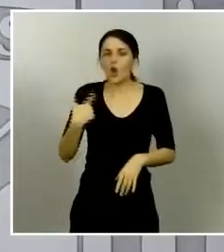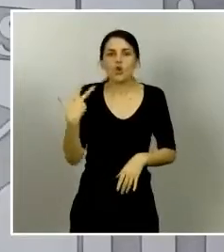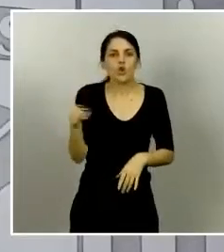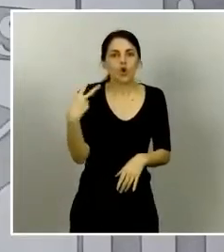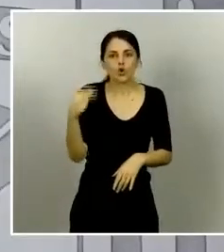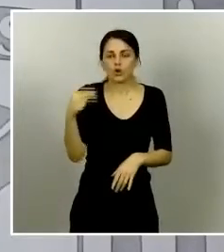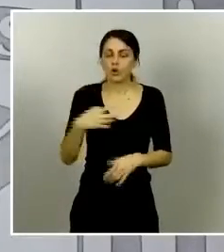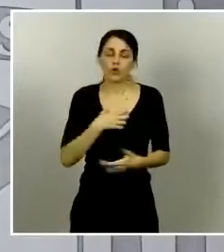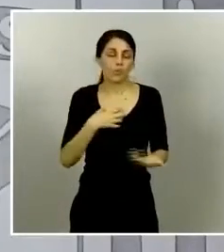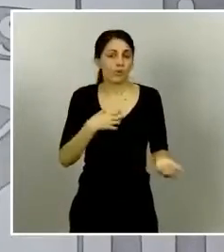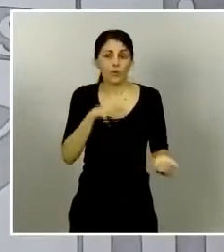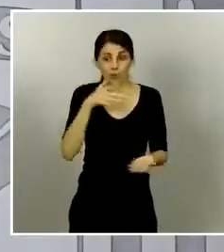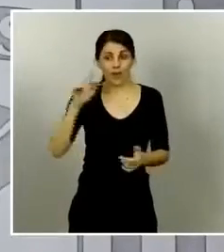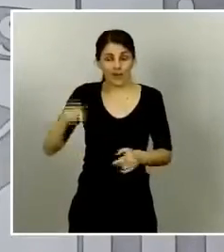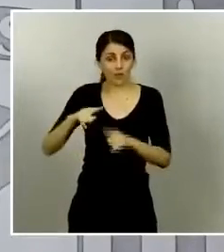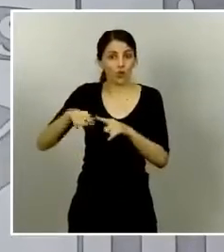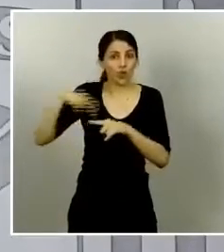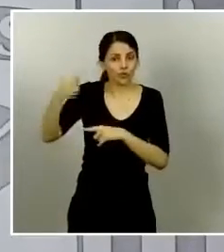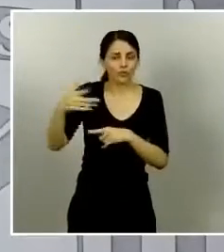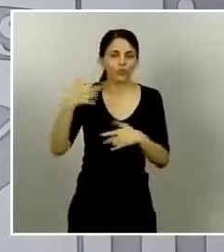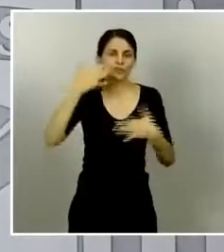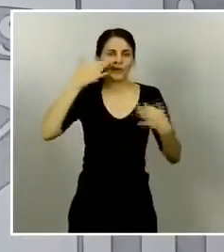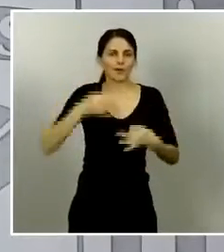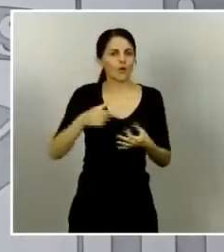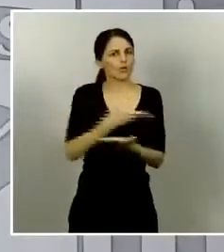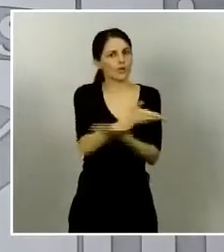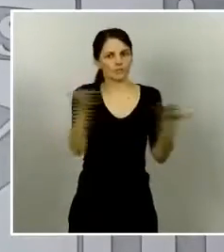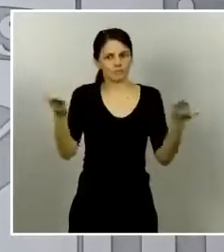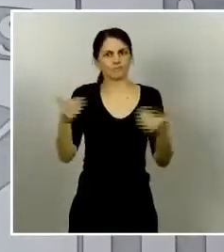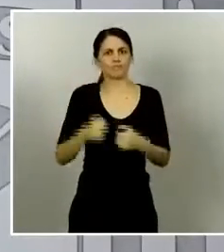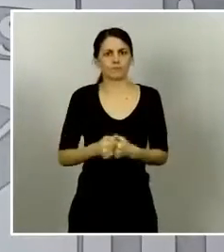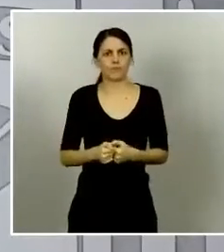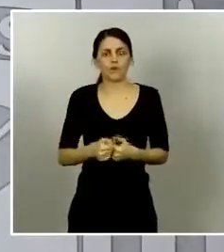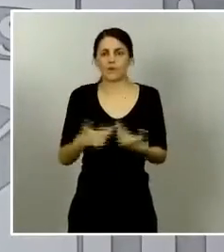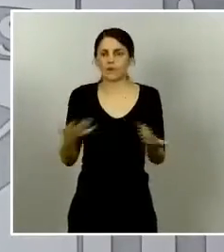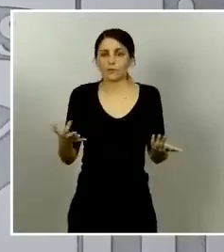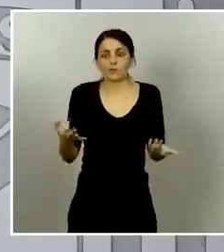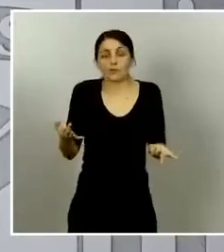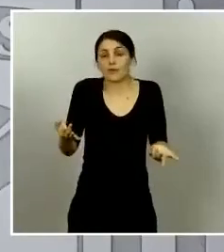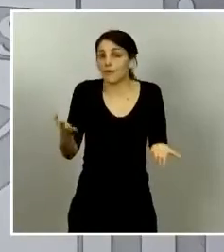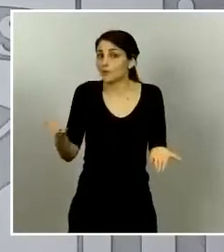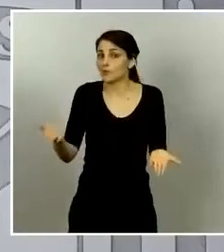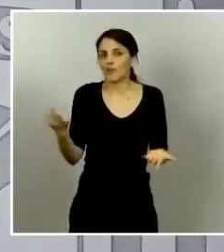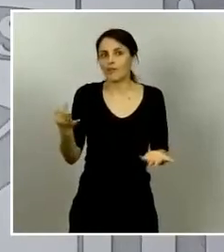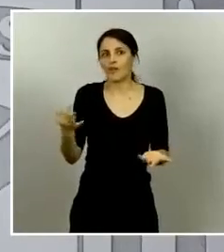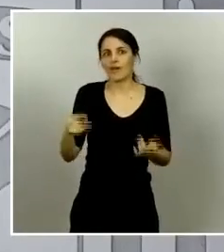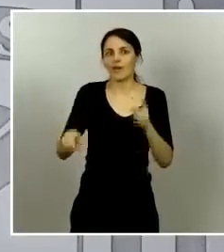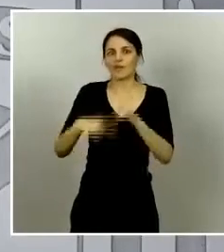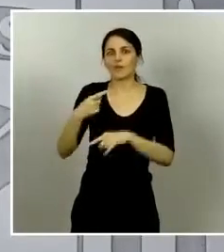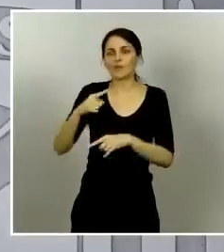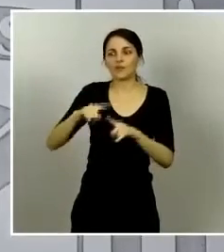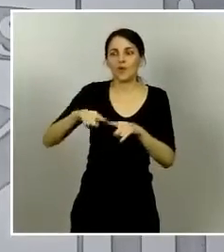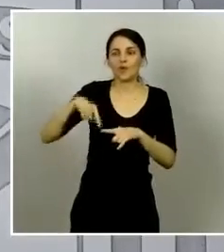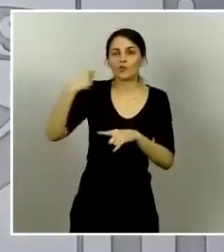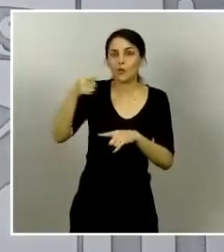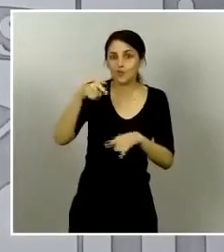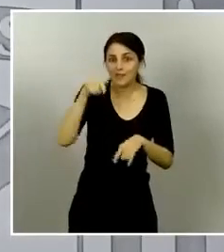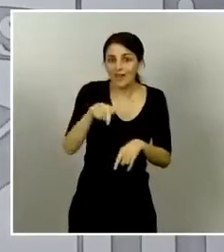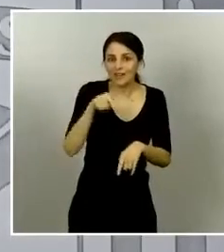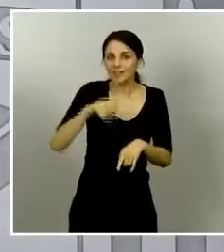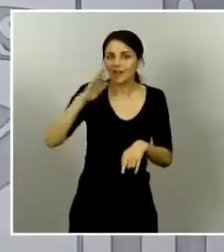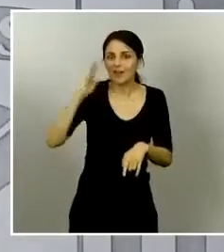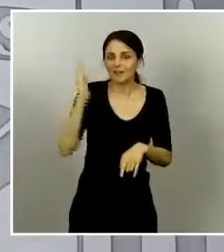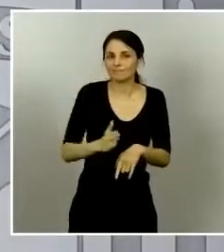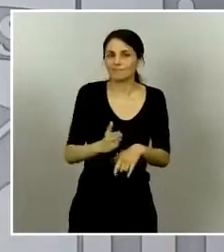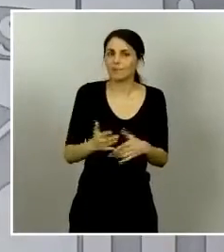que no puede estar instalado en el no, no puede poner en riesgo la salud de los ciudadanos y, por tanto, que se avenga a la